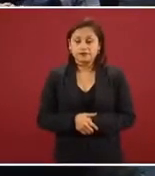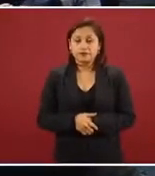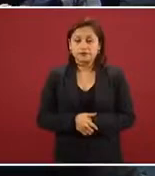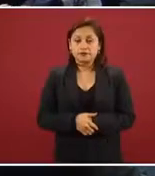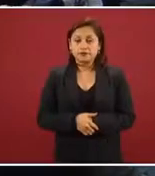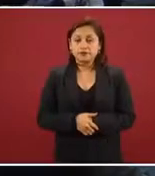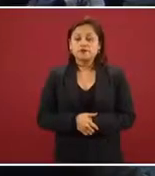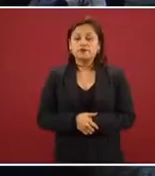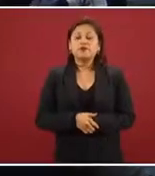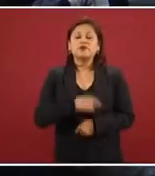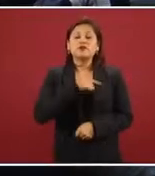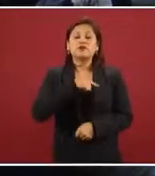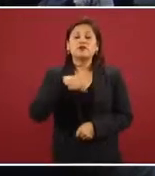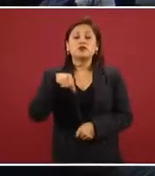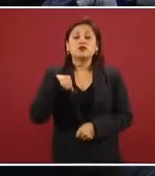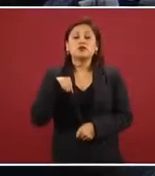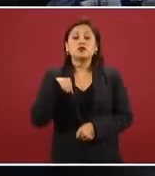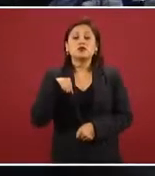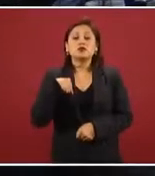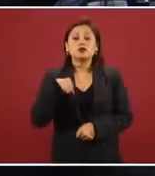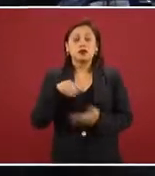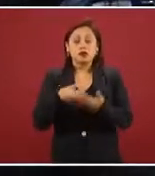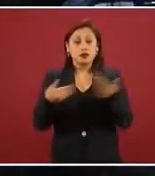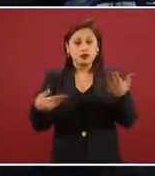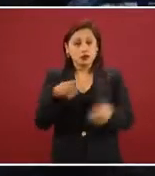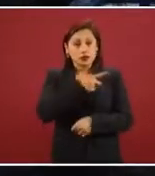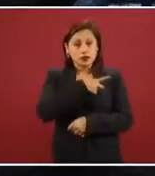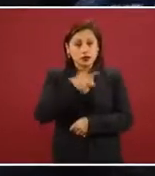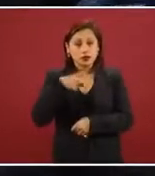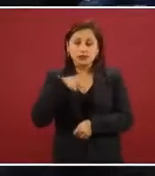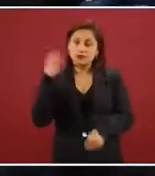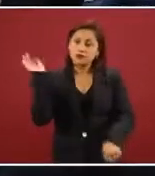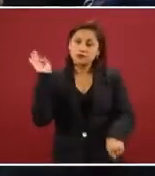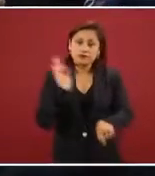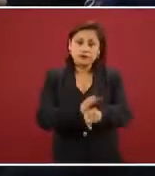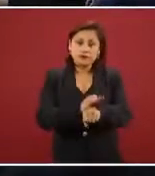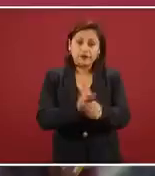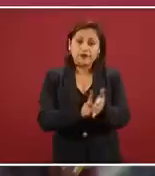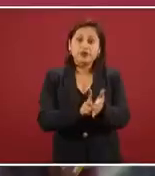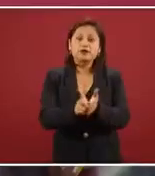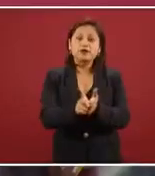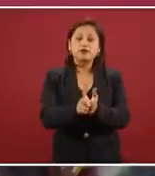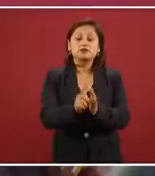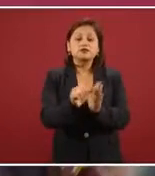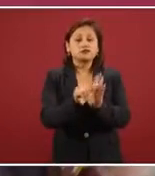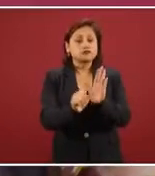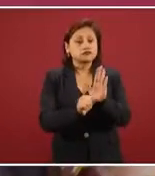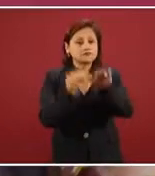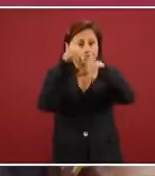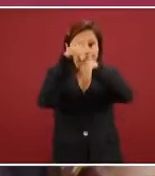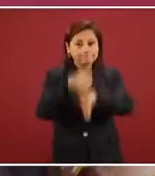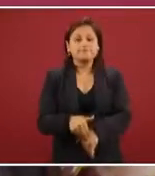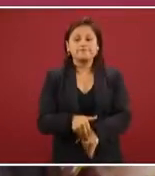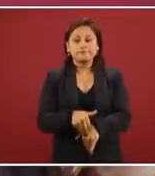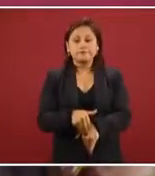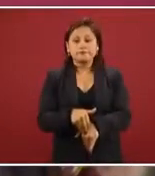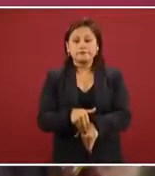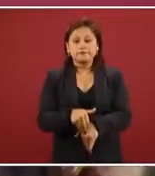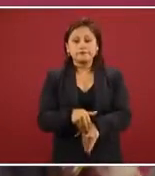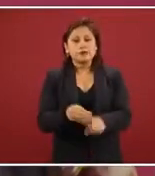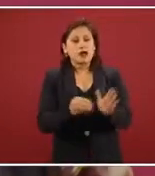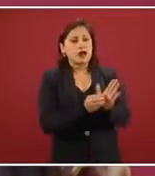hacer ballet ese principio que deje de ser letra